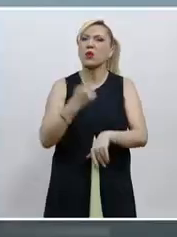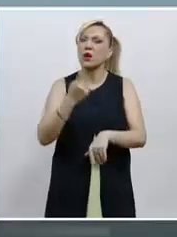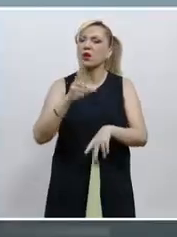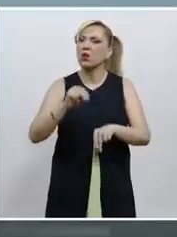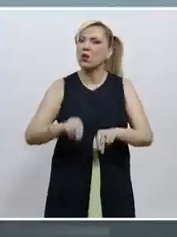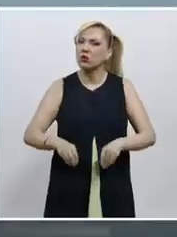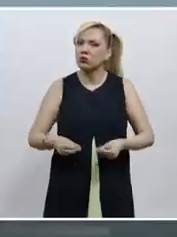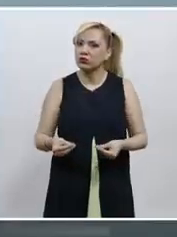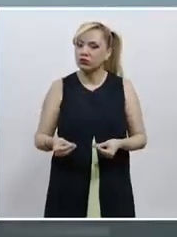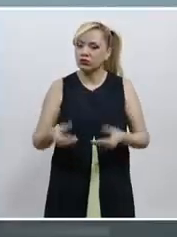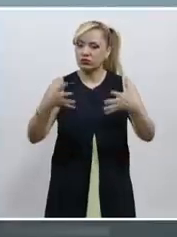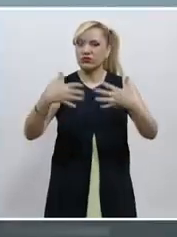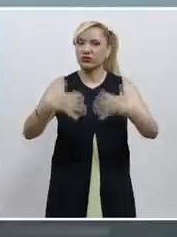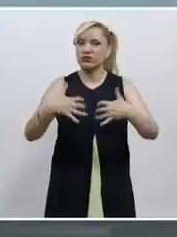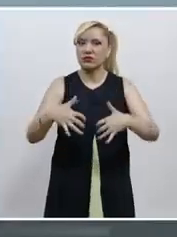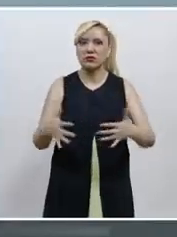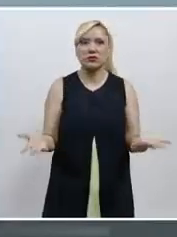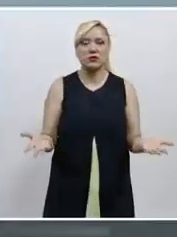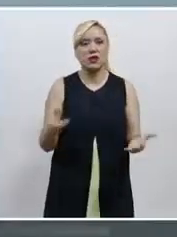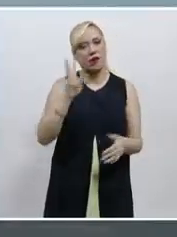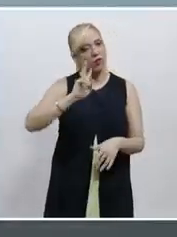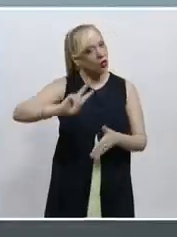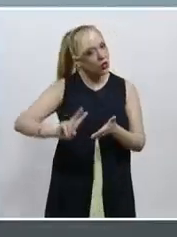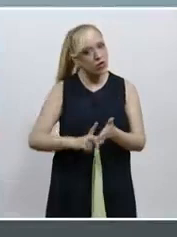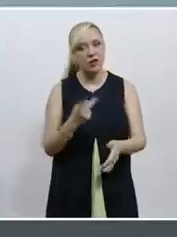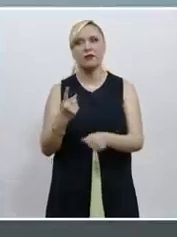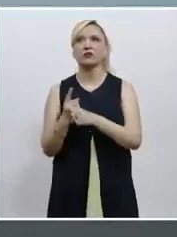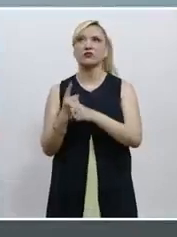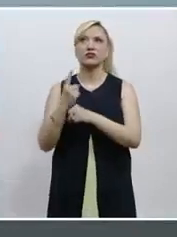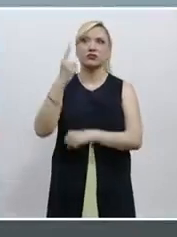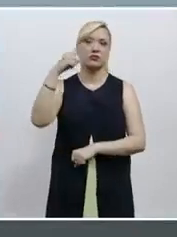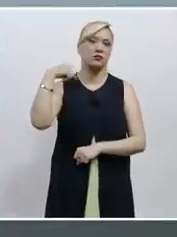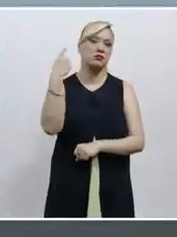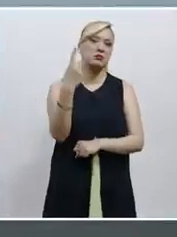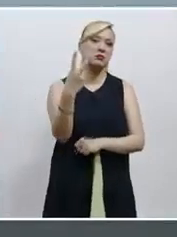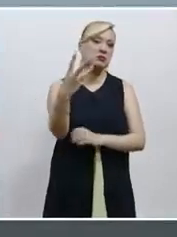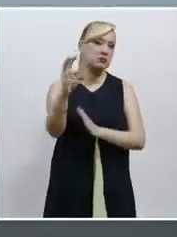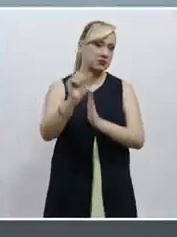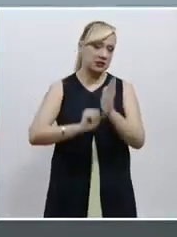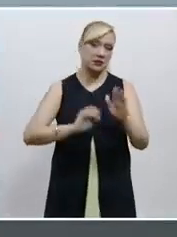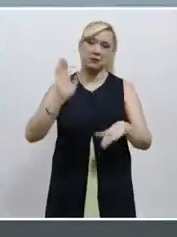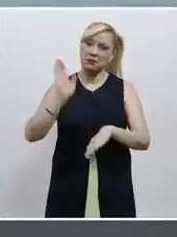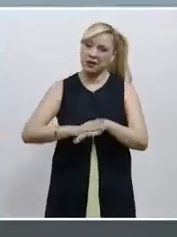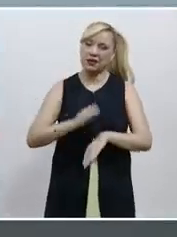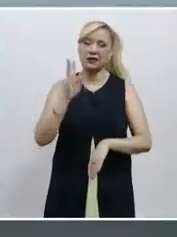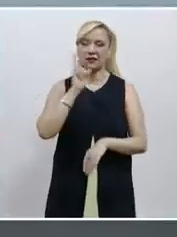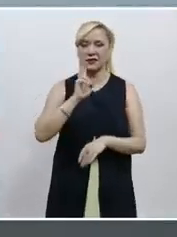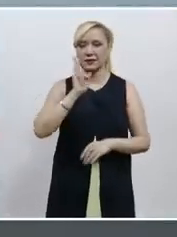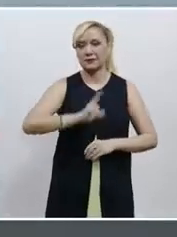causas de esta falla, con el fin de lanzar un nuevo vuelo de prueba en los próximos meses.